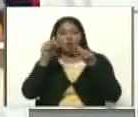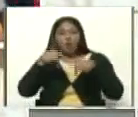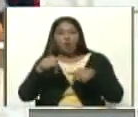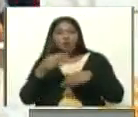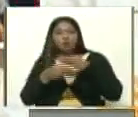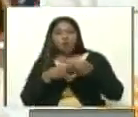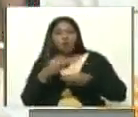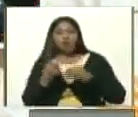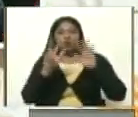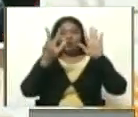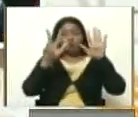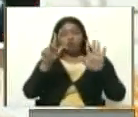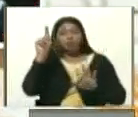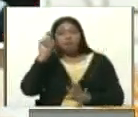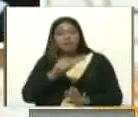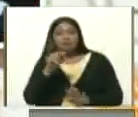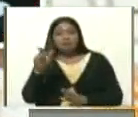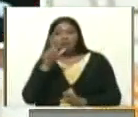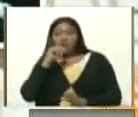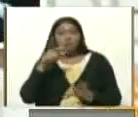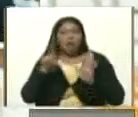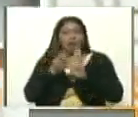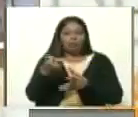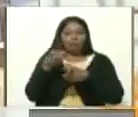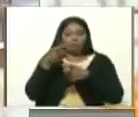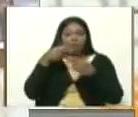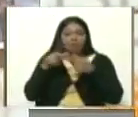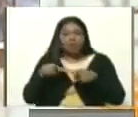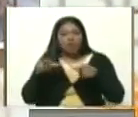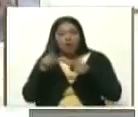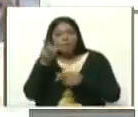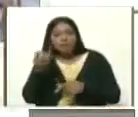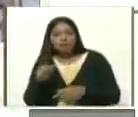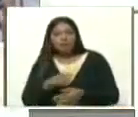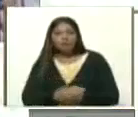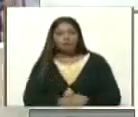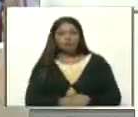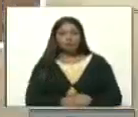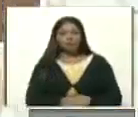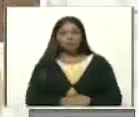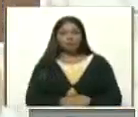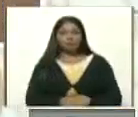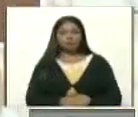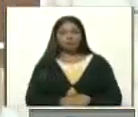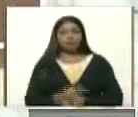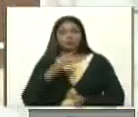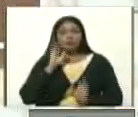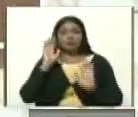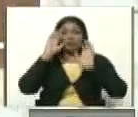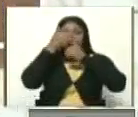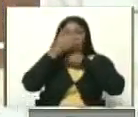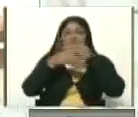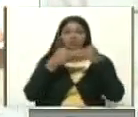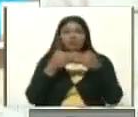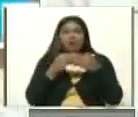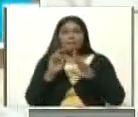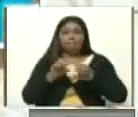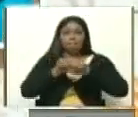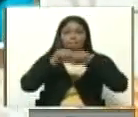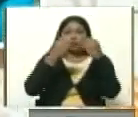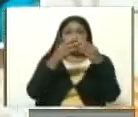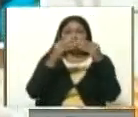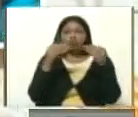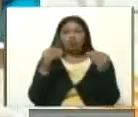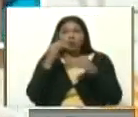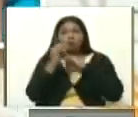están cumpliendo 8 meses de esta ilegal extracción. Desde el momento de su secuestro se violaron todos los convenios